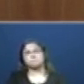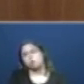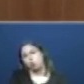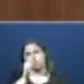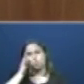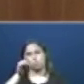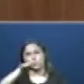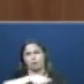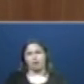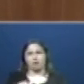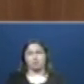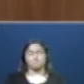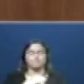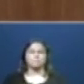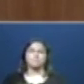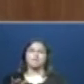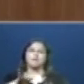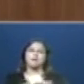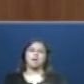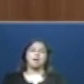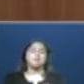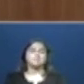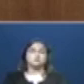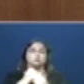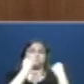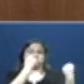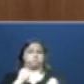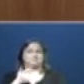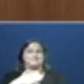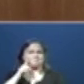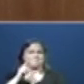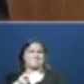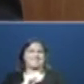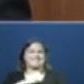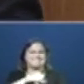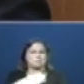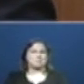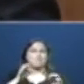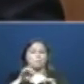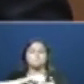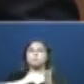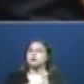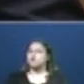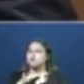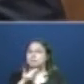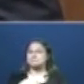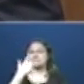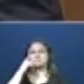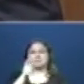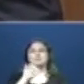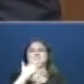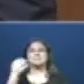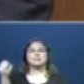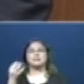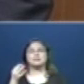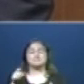en el ámbito institucional esa realidad nos sitúa directamente ante uno de los proyectos clave de la presente legislatura como es el de